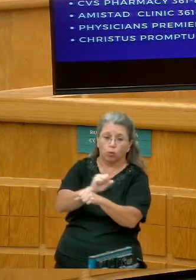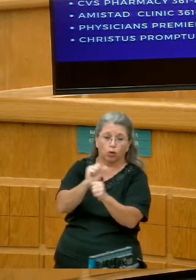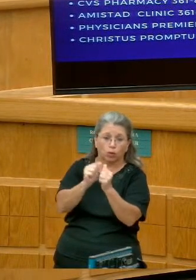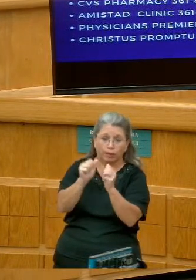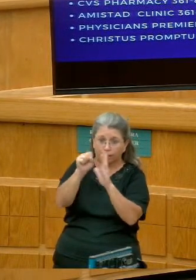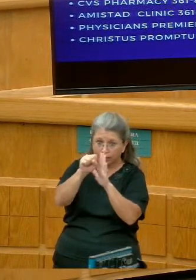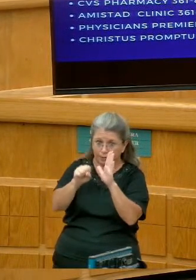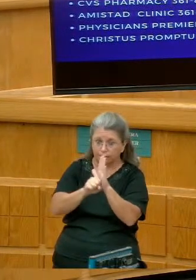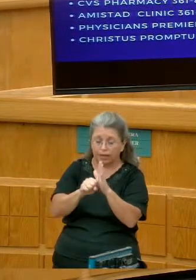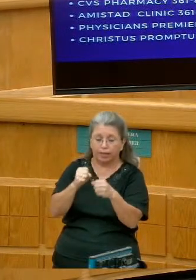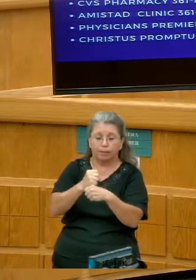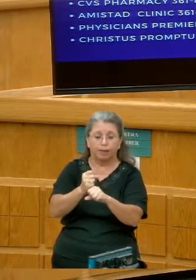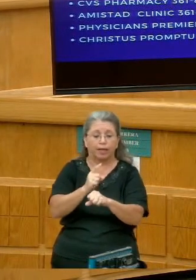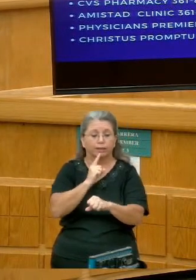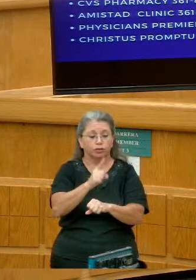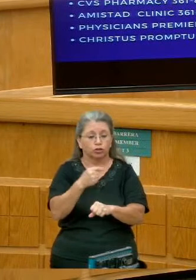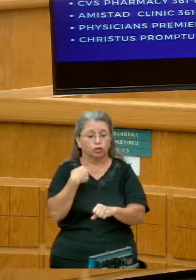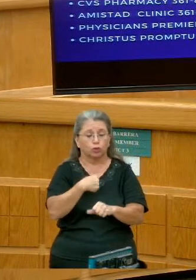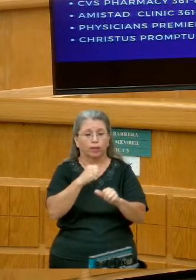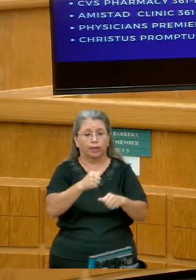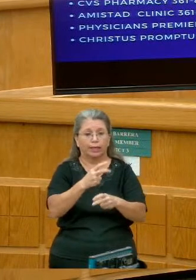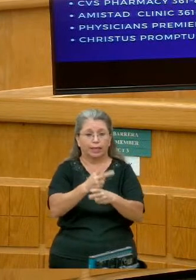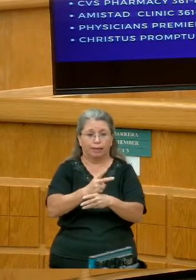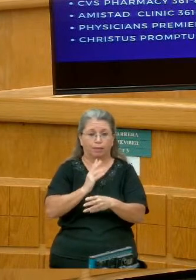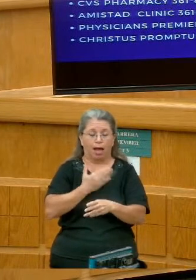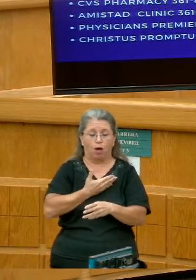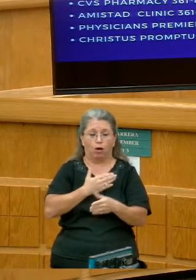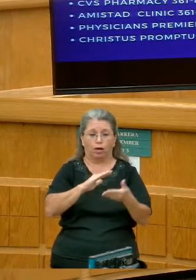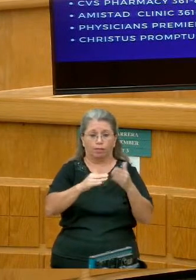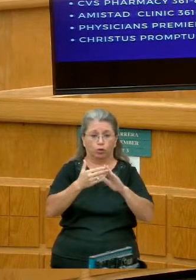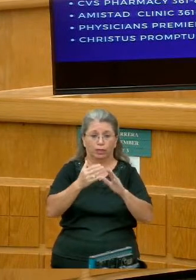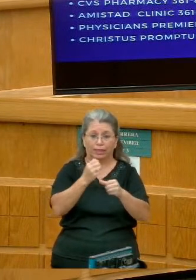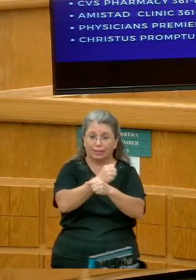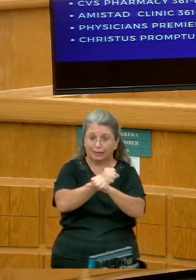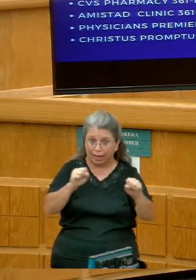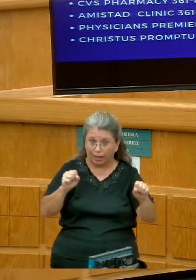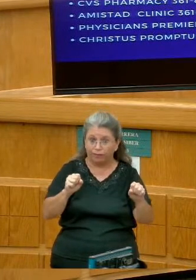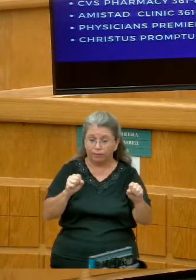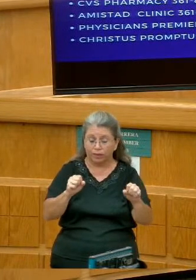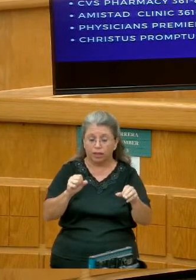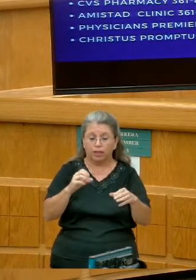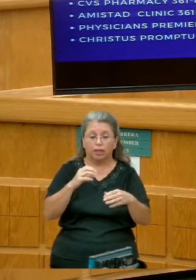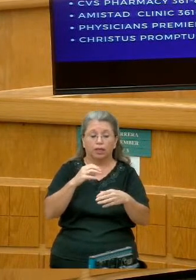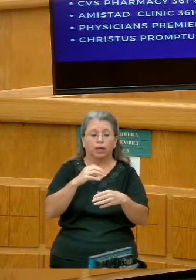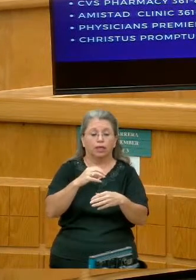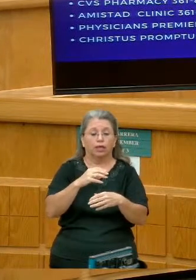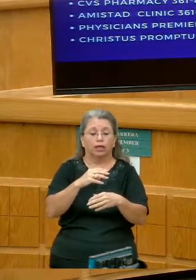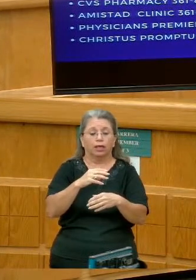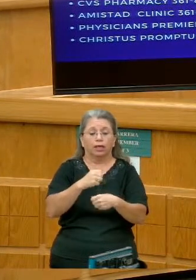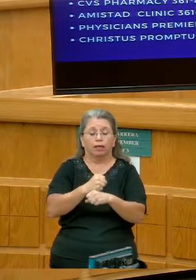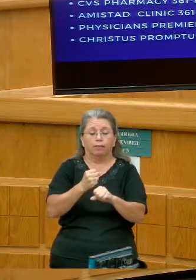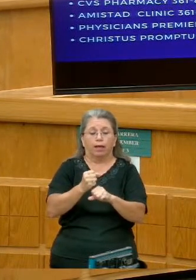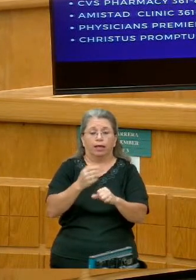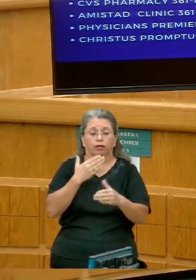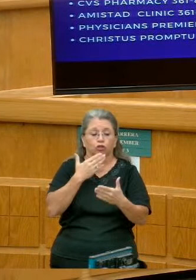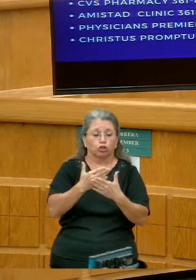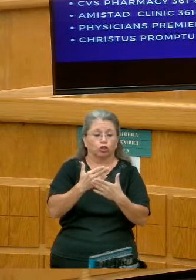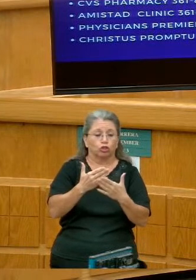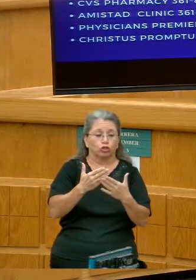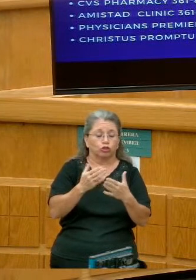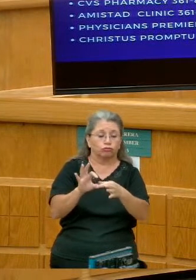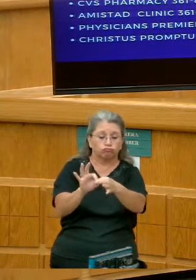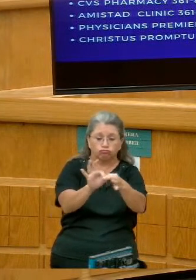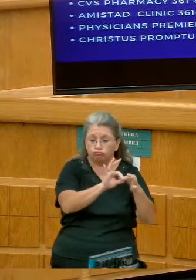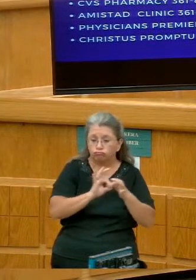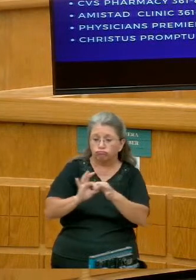Texas to make certain we can keep our community safe and create a working relationship so that